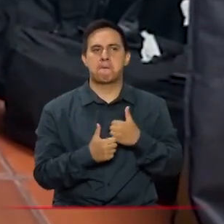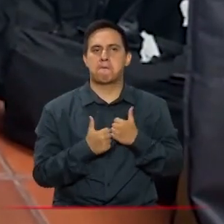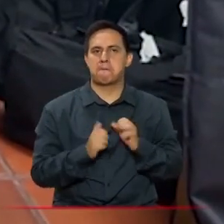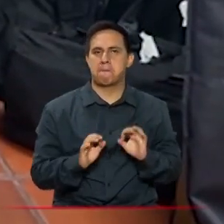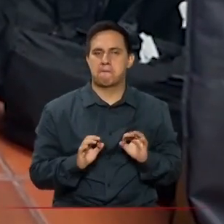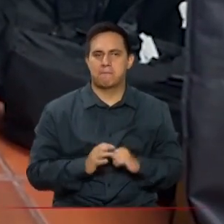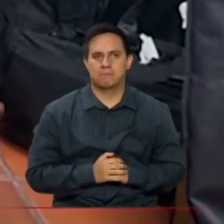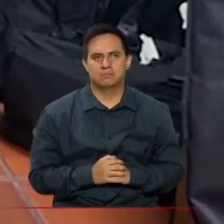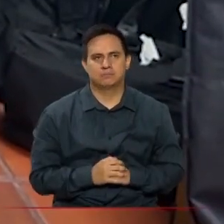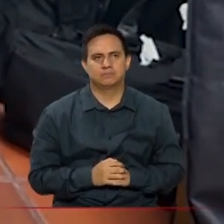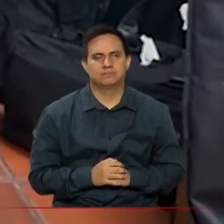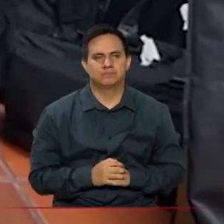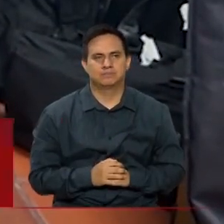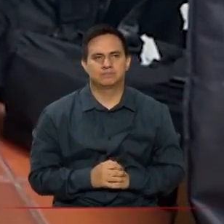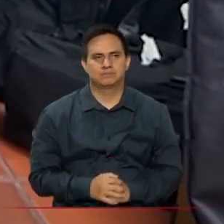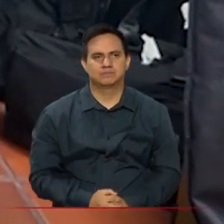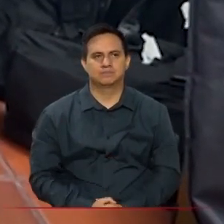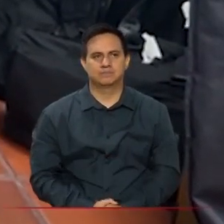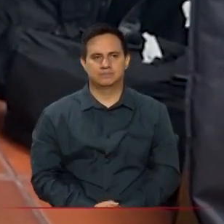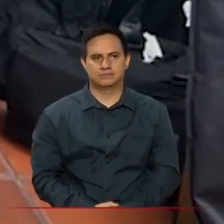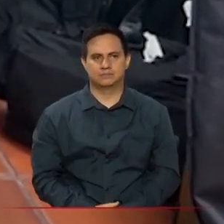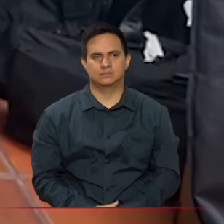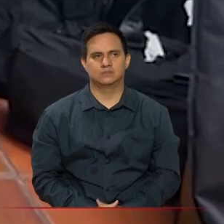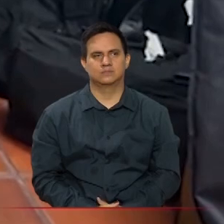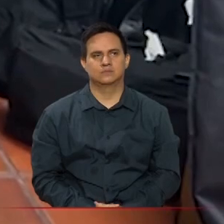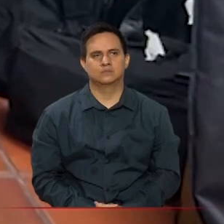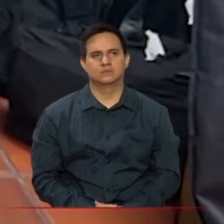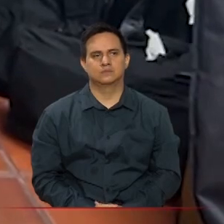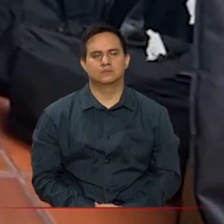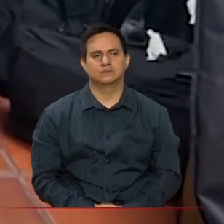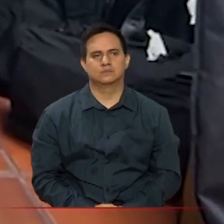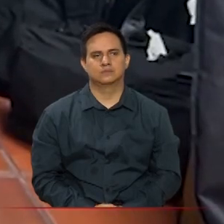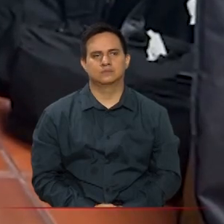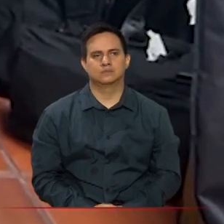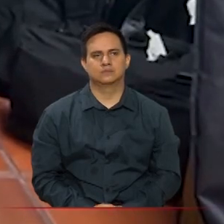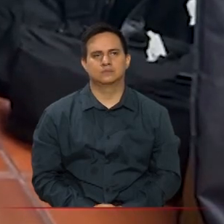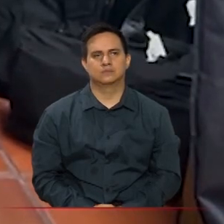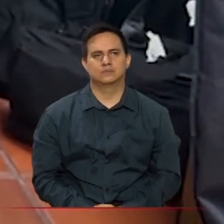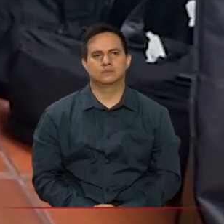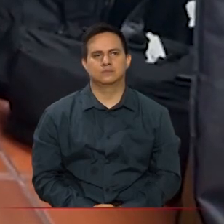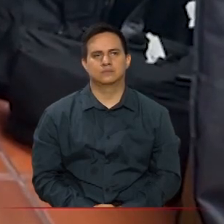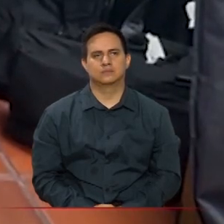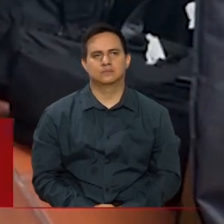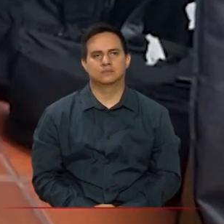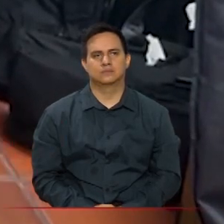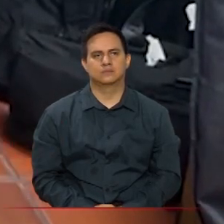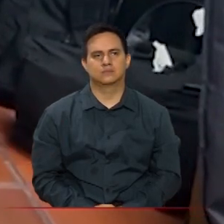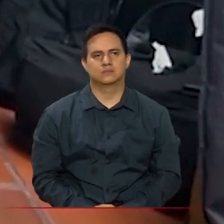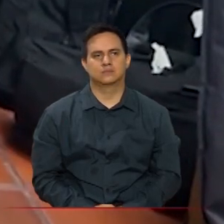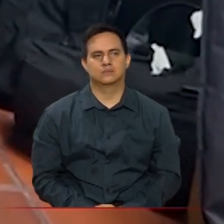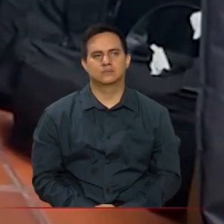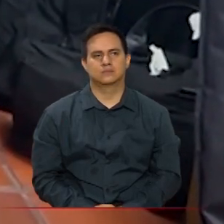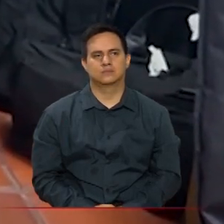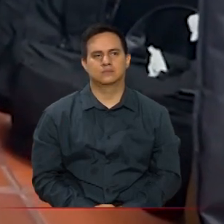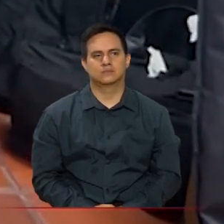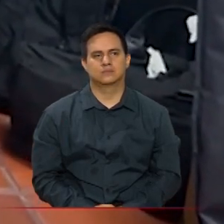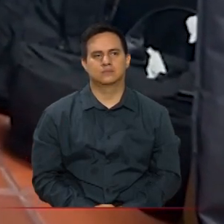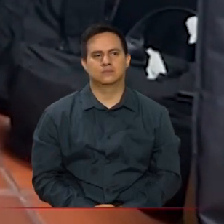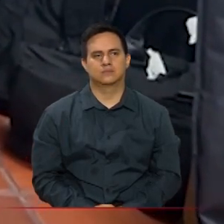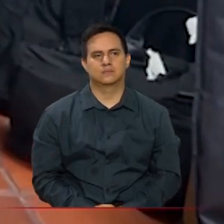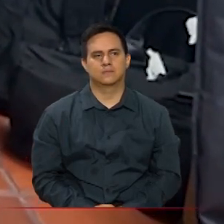hospitalidad y la... Y el apoyo a las delegaciones, a nosotros. Entonces,